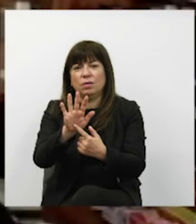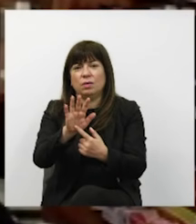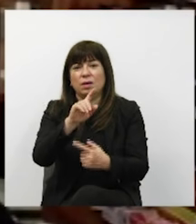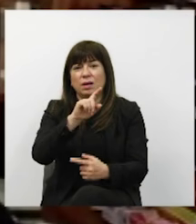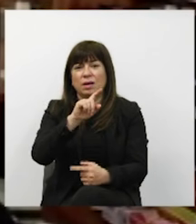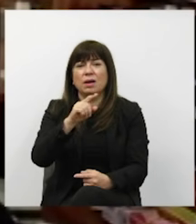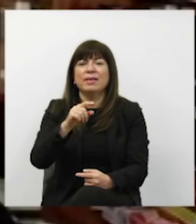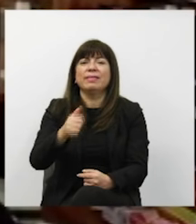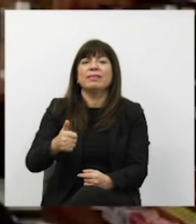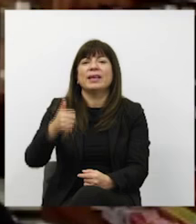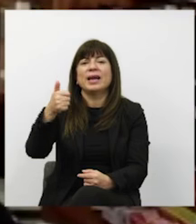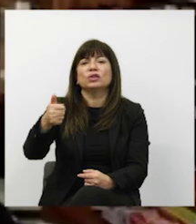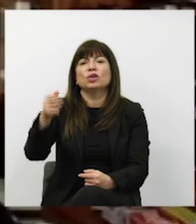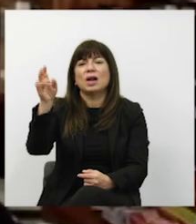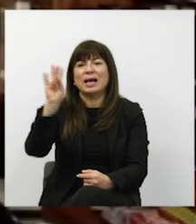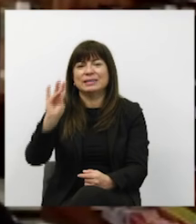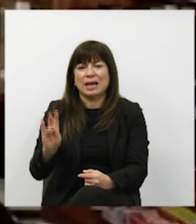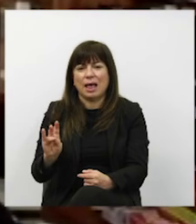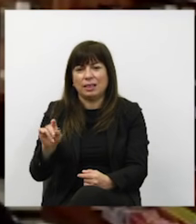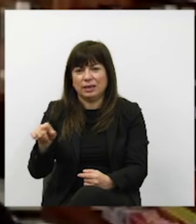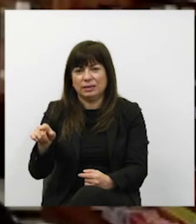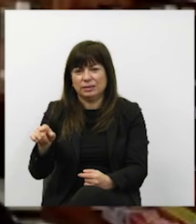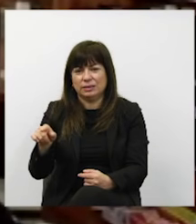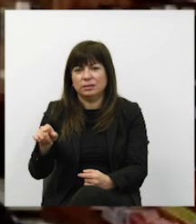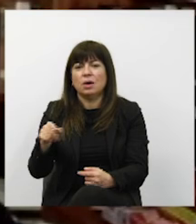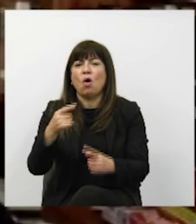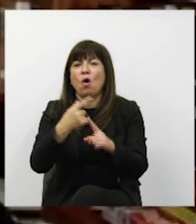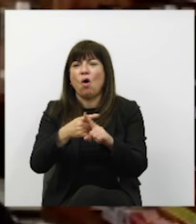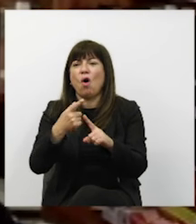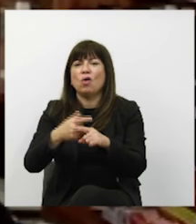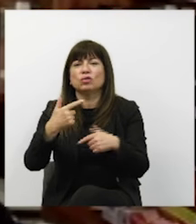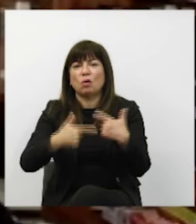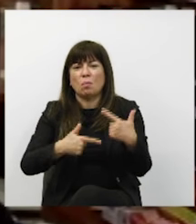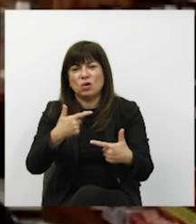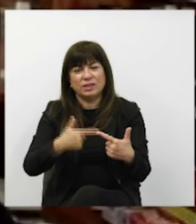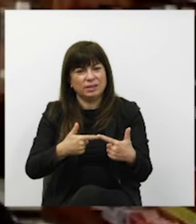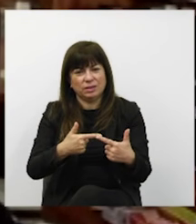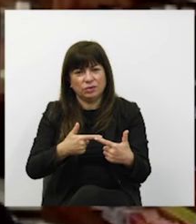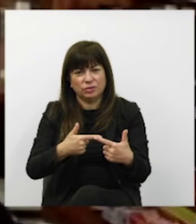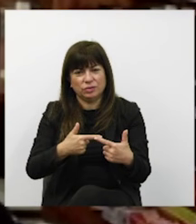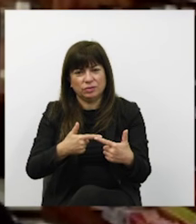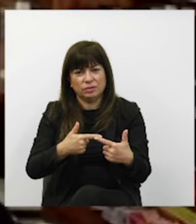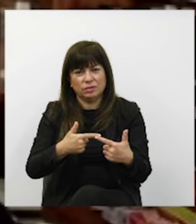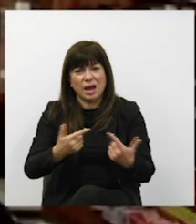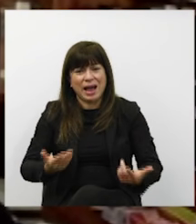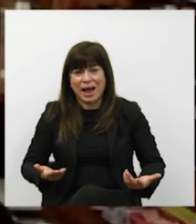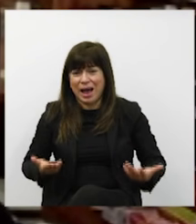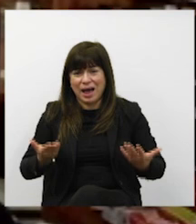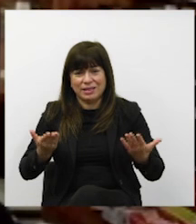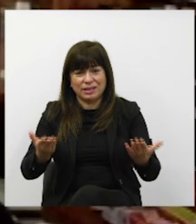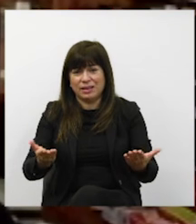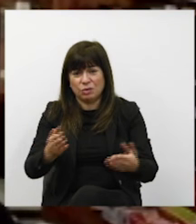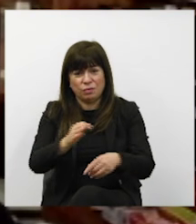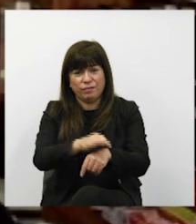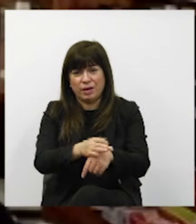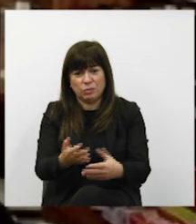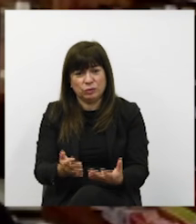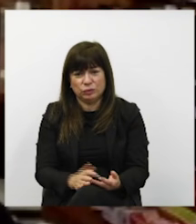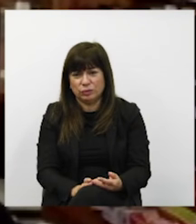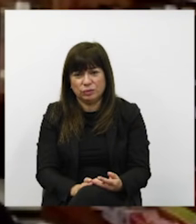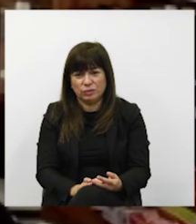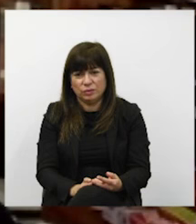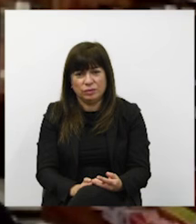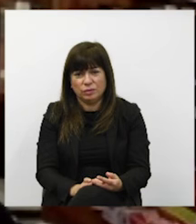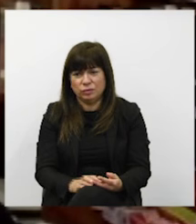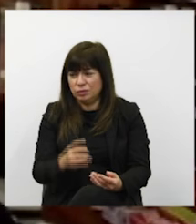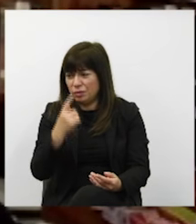Jimena Rincón, ni Andrés Alamán están atendiendo enfermos. Y